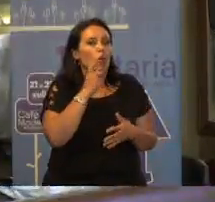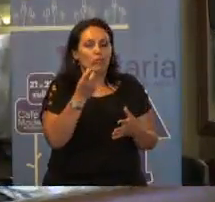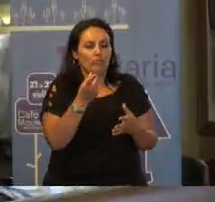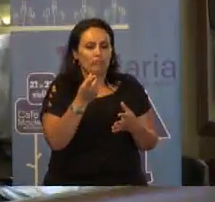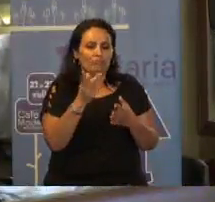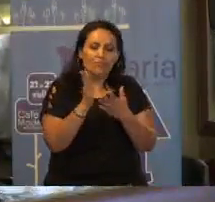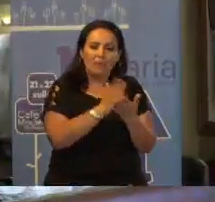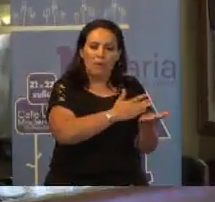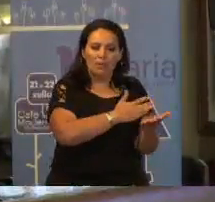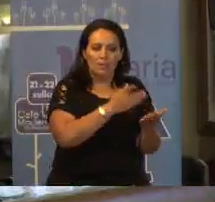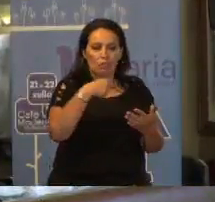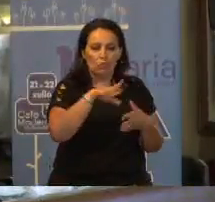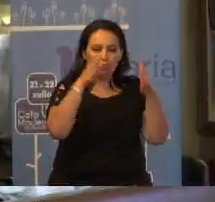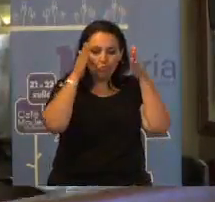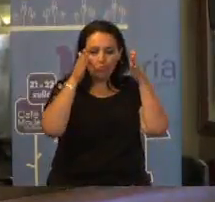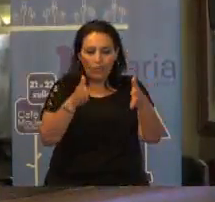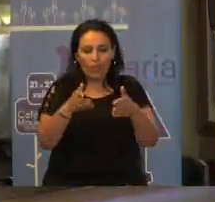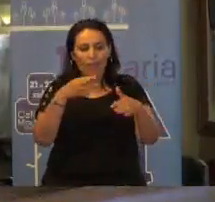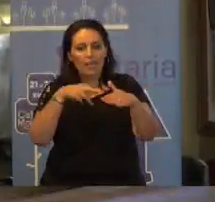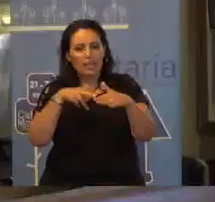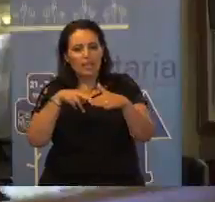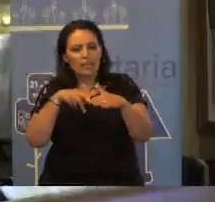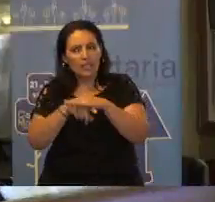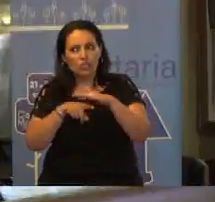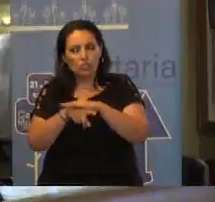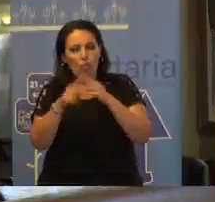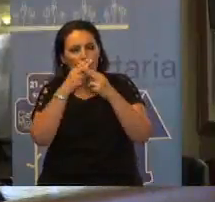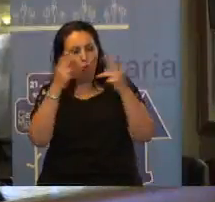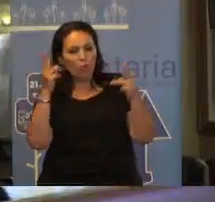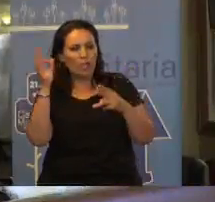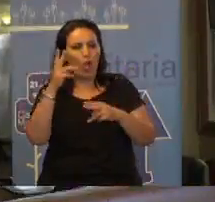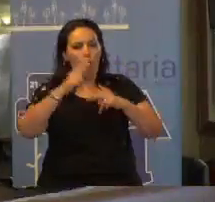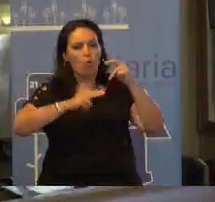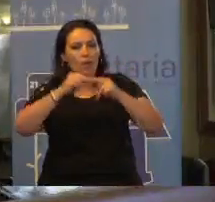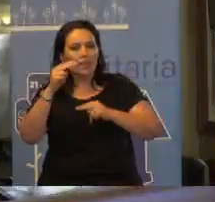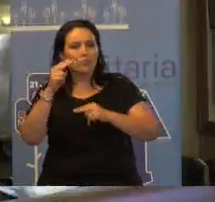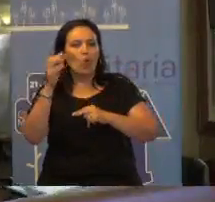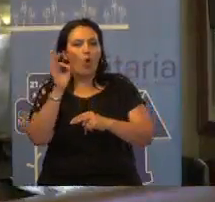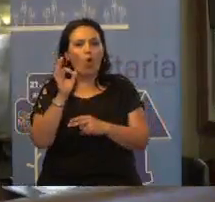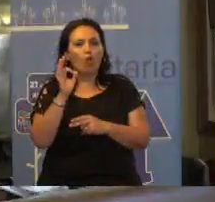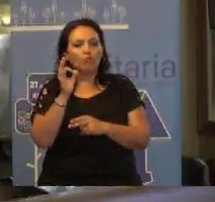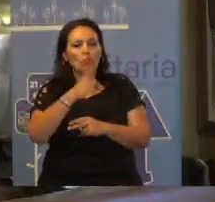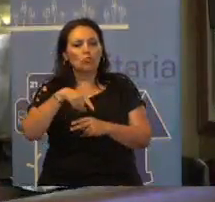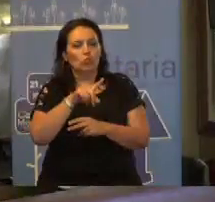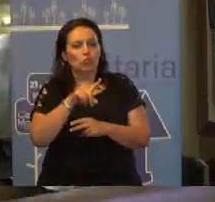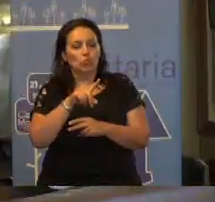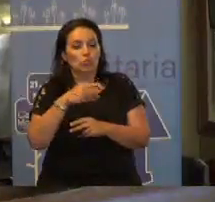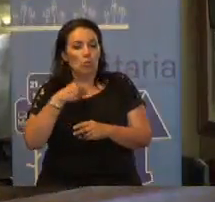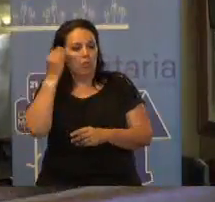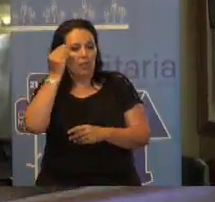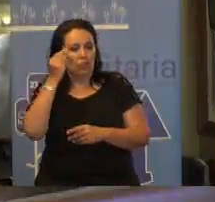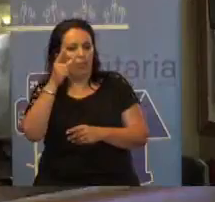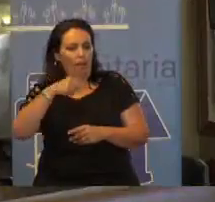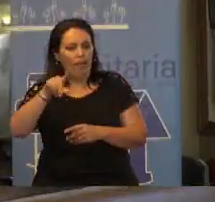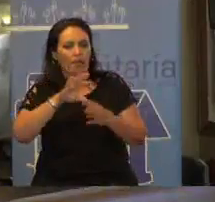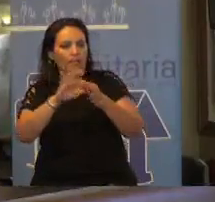se recupere a xestión pública dos servizos, por un urbanismo con outros criterios, e eu creo que nese ámbito non existen grandes